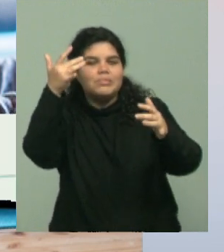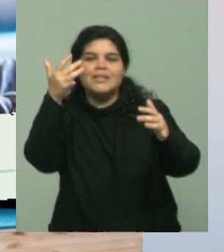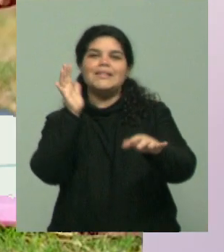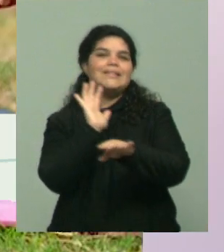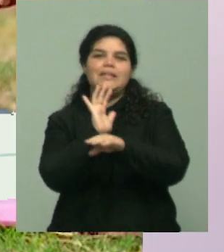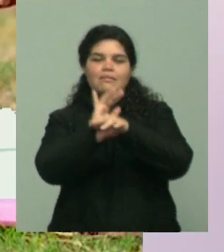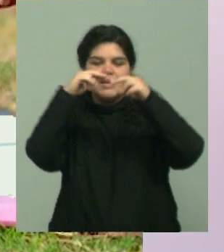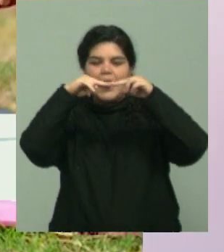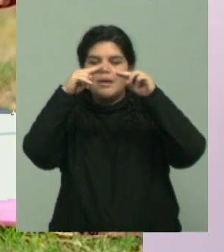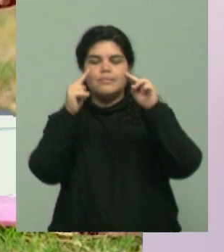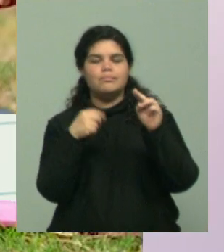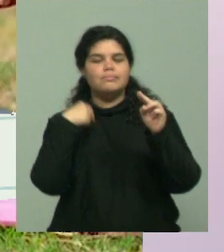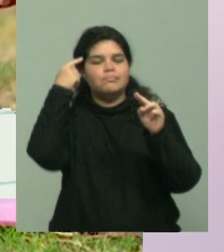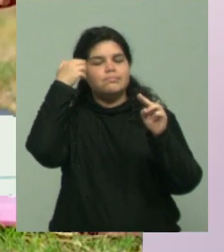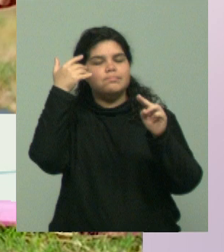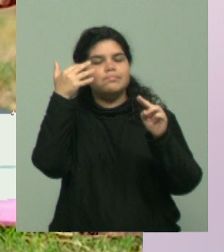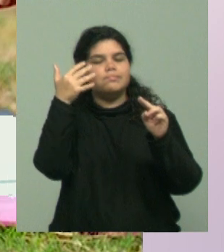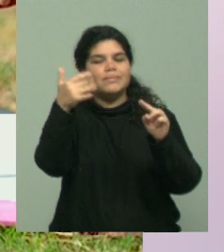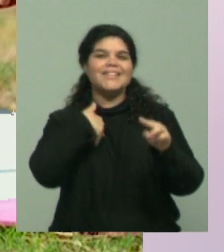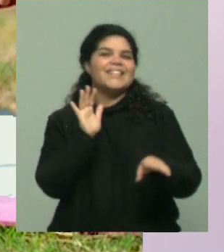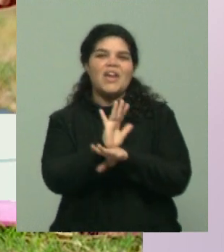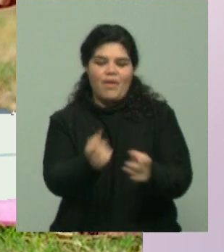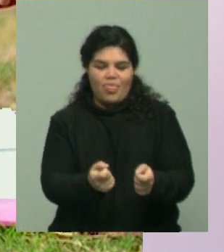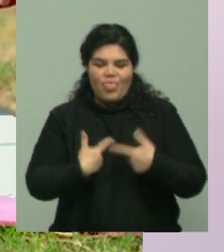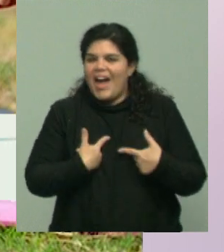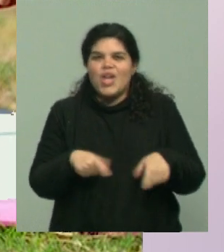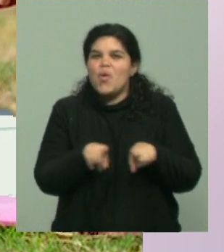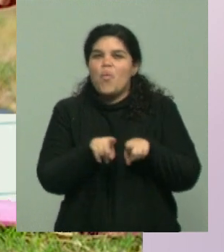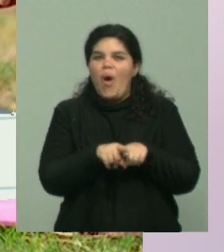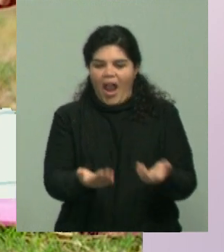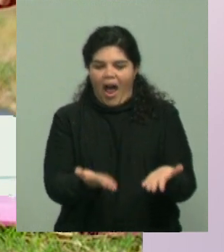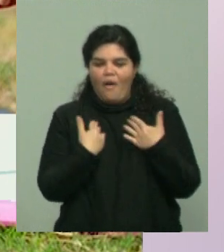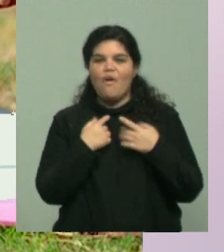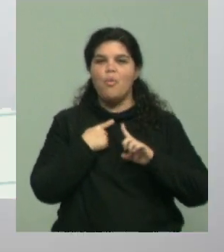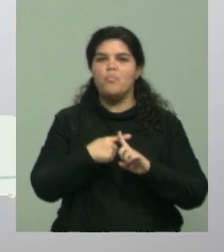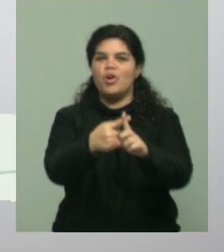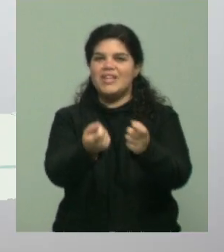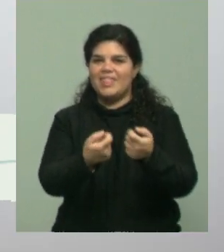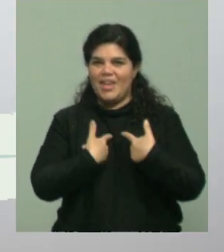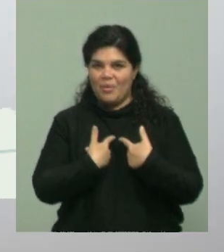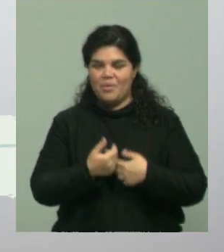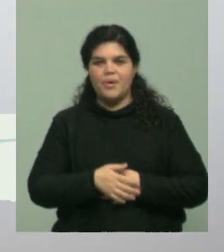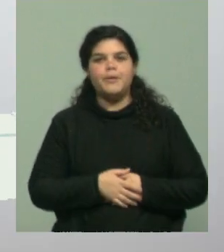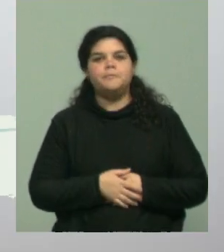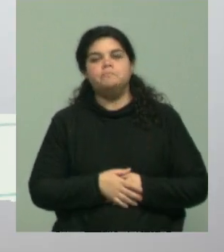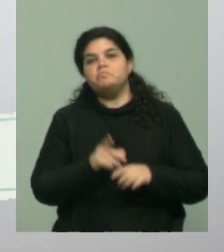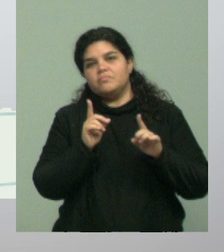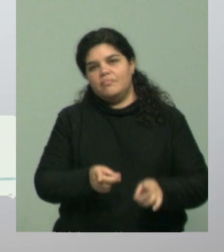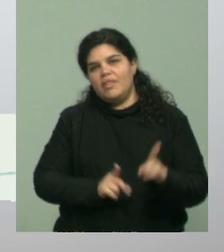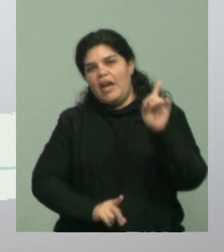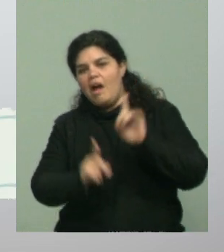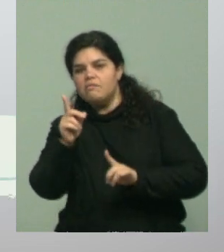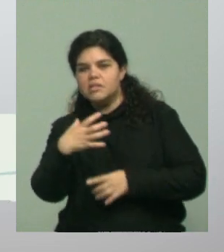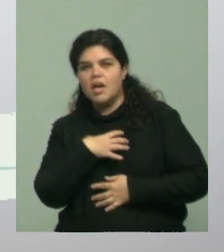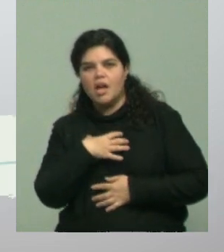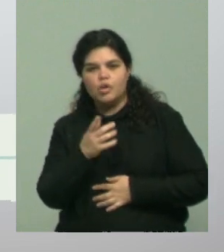físicamente. Así que muchas veces los alumnos cuando de repente por ahí, o sea, se sienten limitados. Claro, tienen alguna